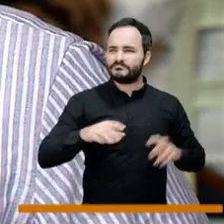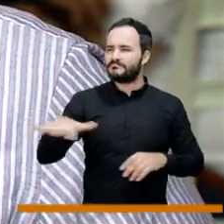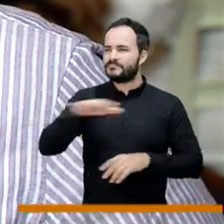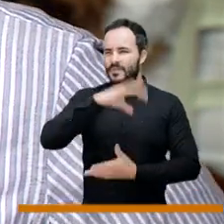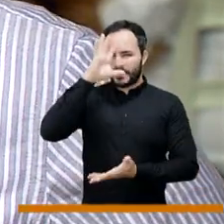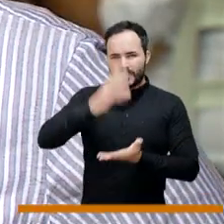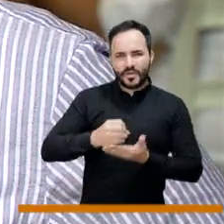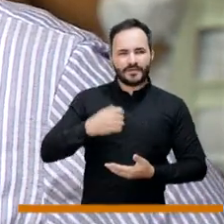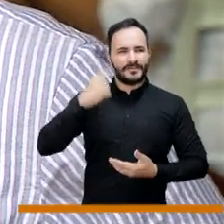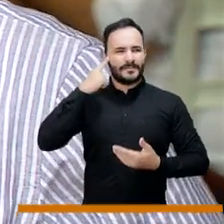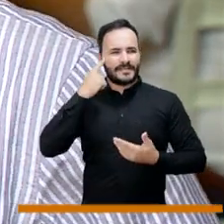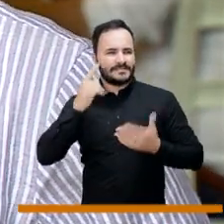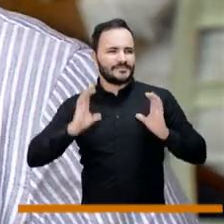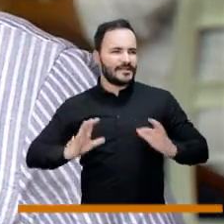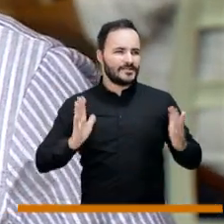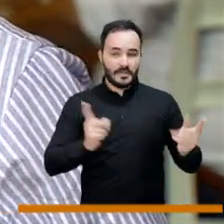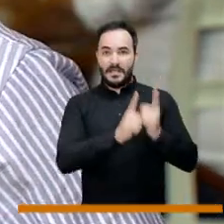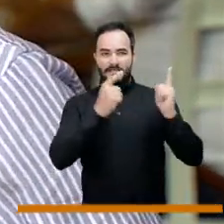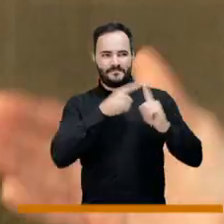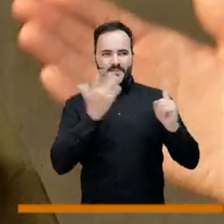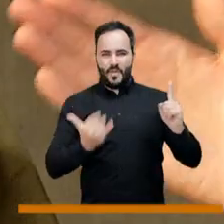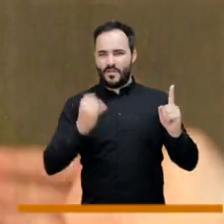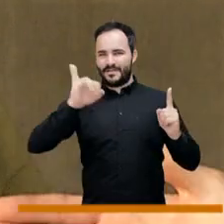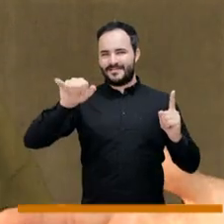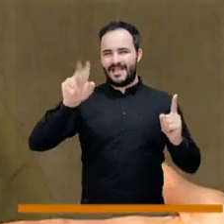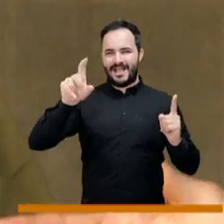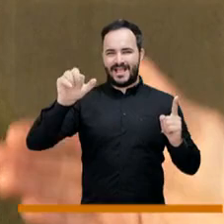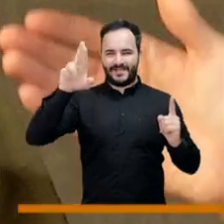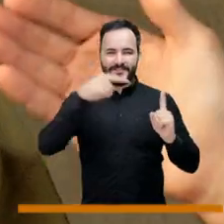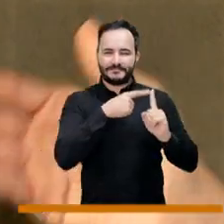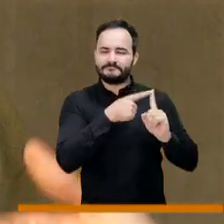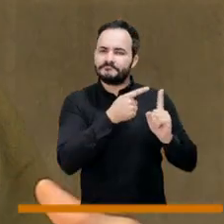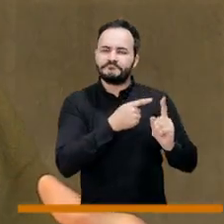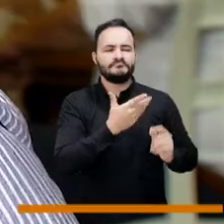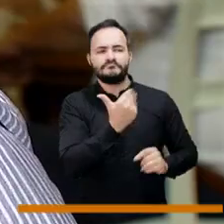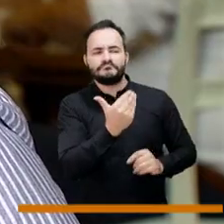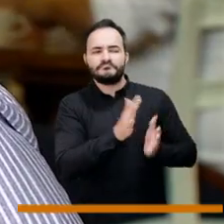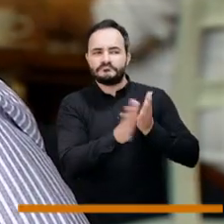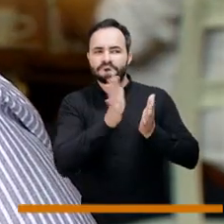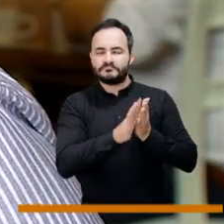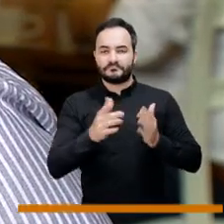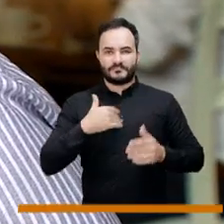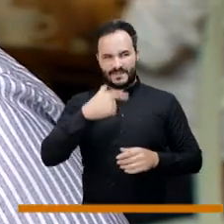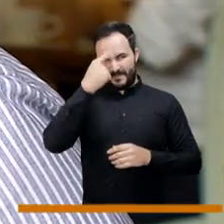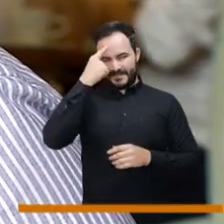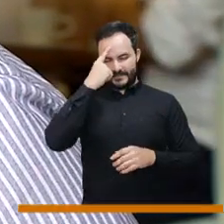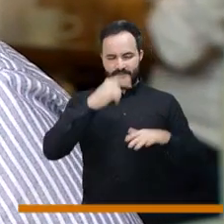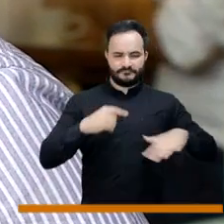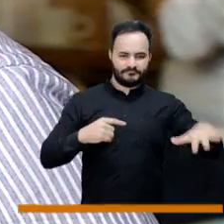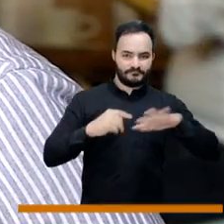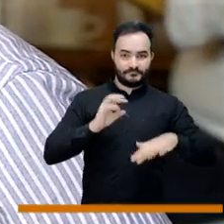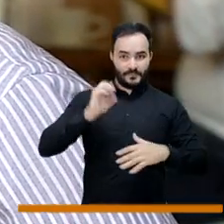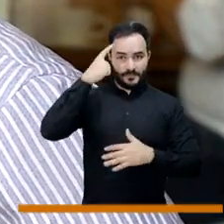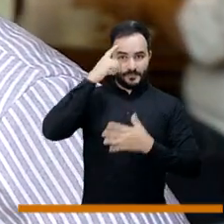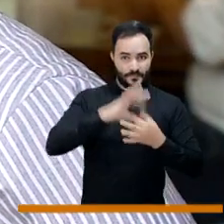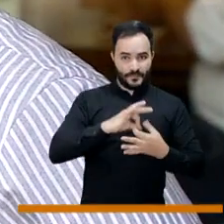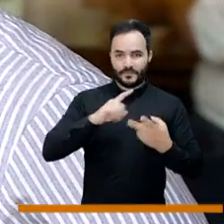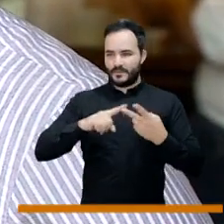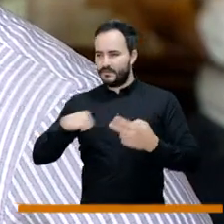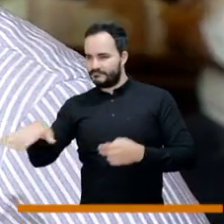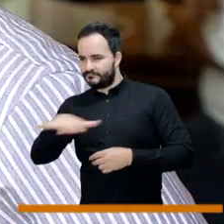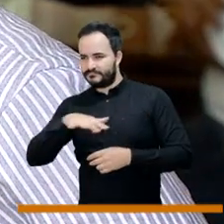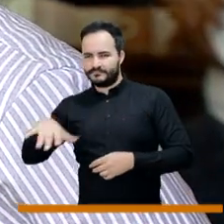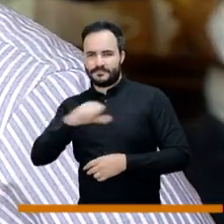su opinión. Precisamente nos encontramos con don Javier. Don Javier, ¿qué tan importante es para usted, para su opinión, que la